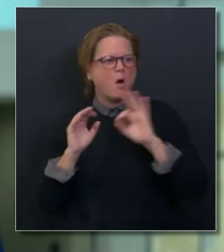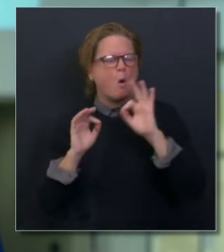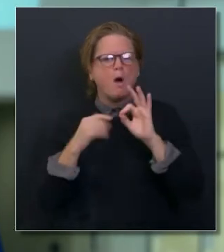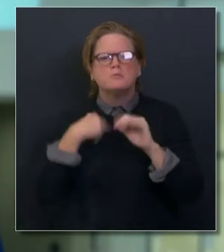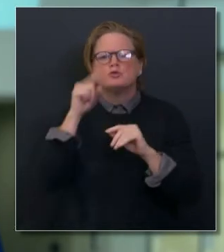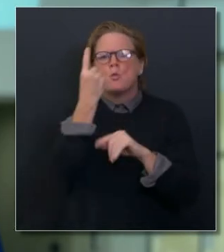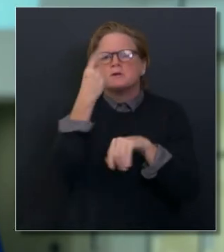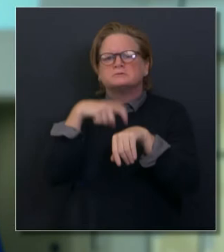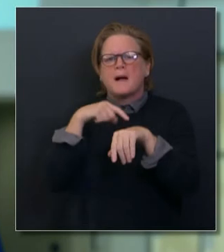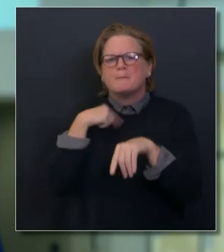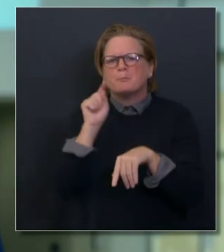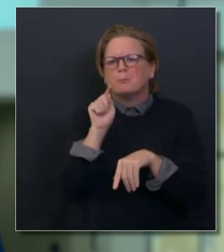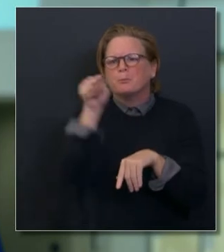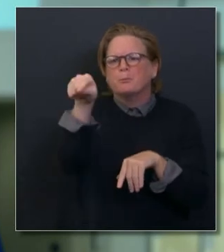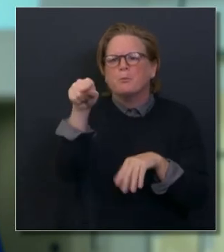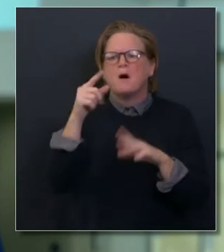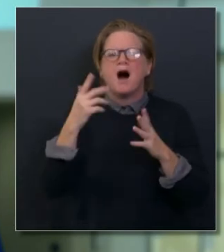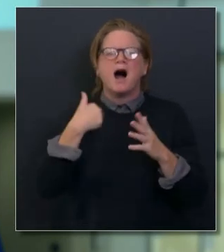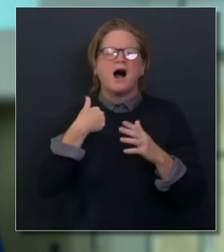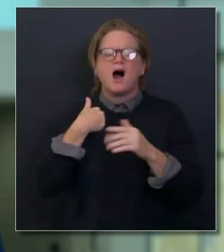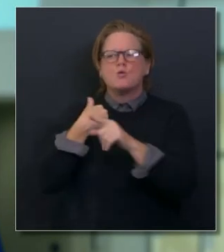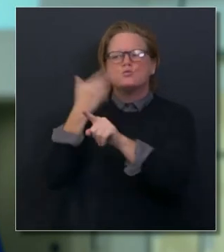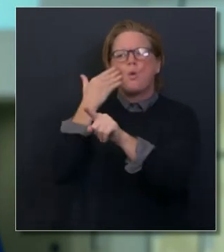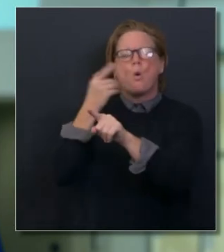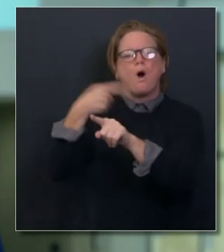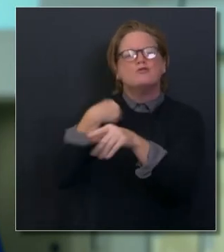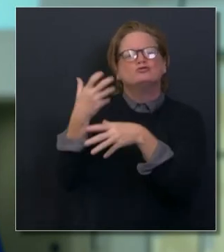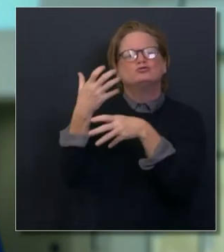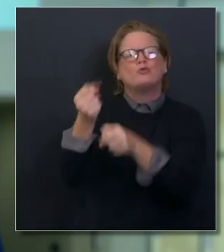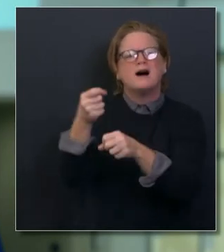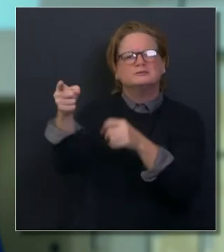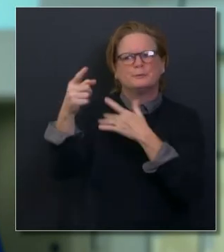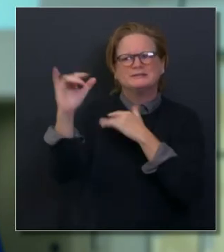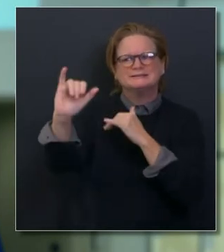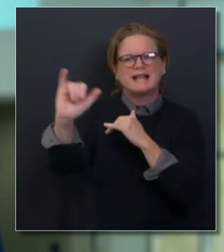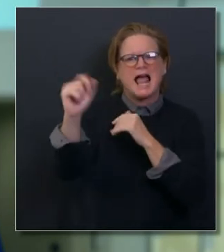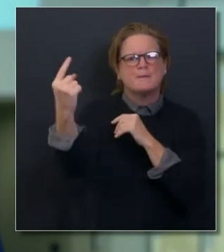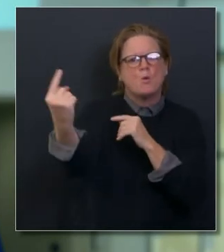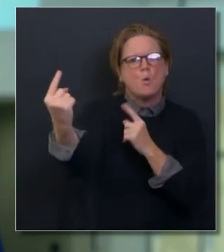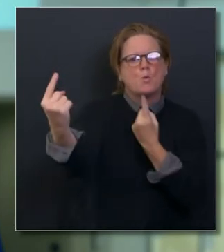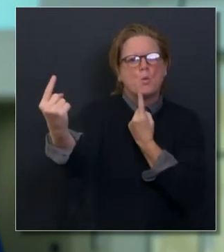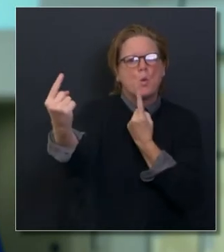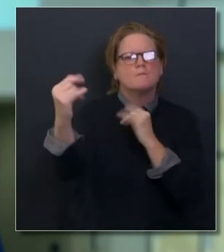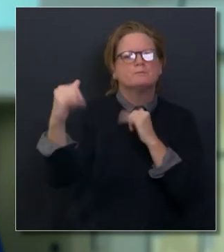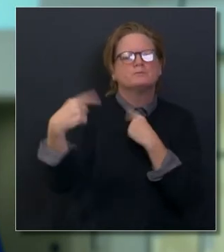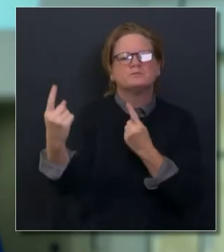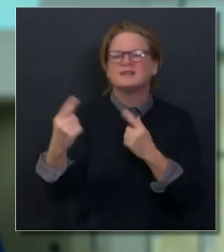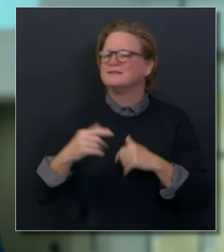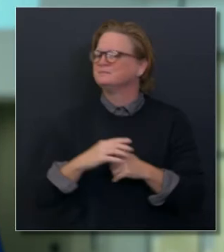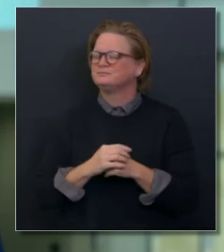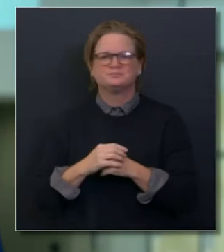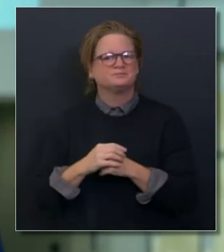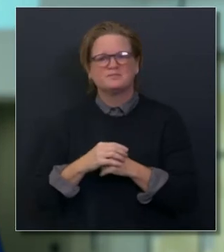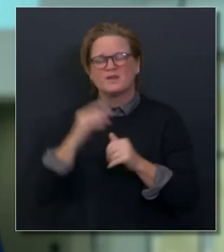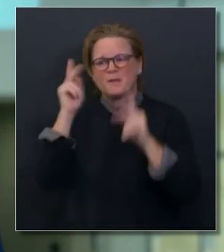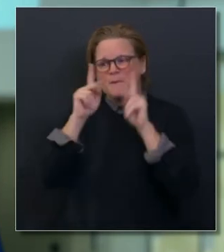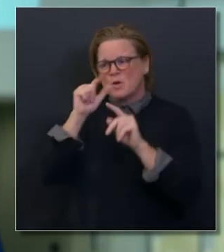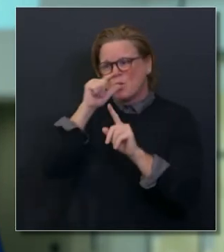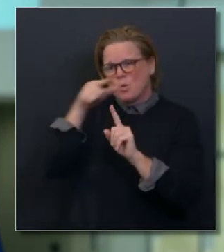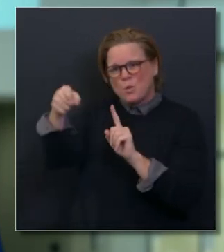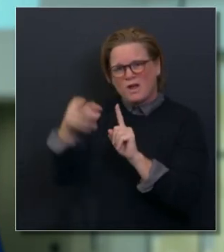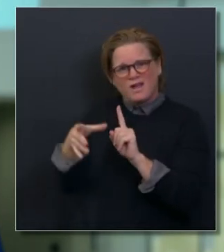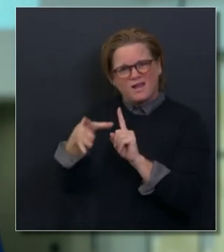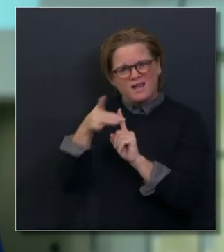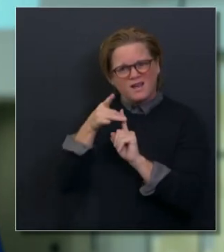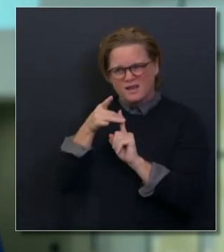esta vez, no es gran cosa, hay personas de confianza. Pero el hecho de que 40% de las personas contagiadas están